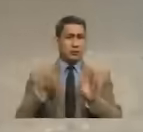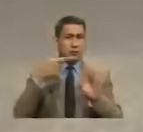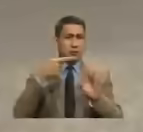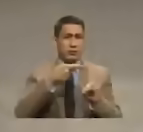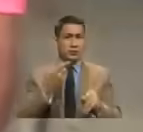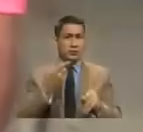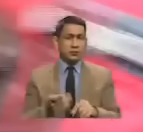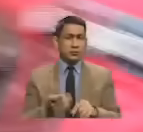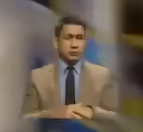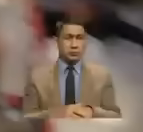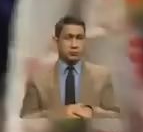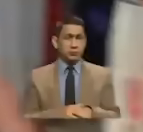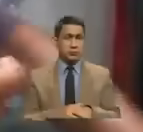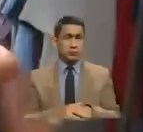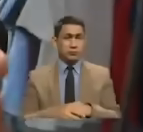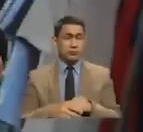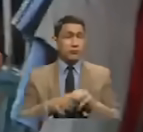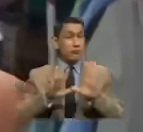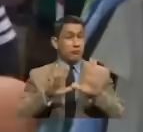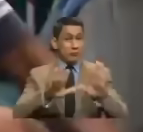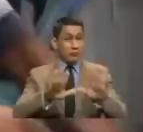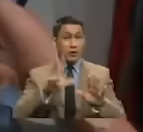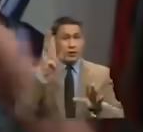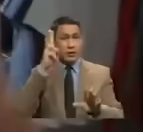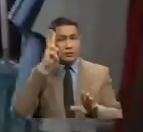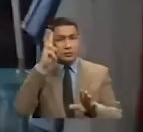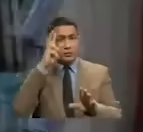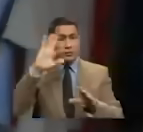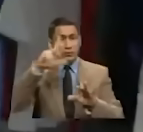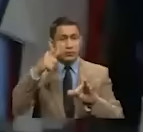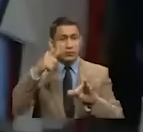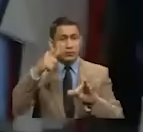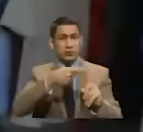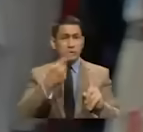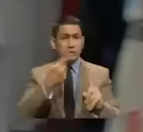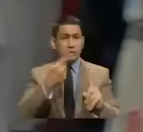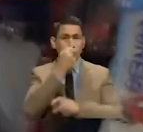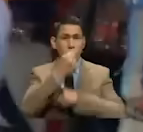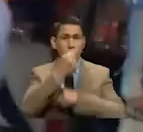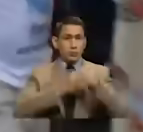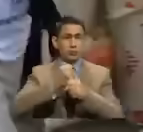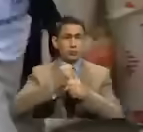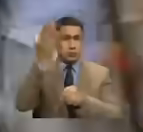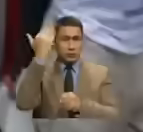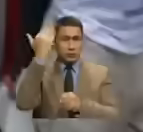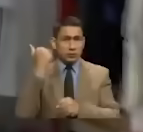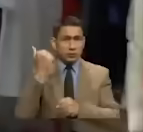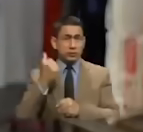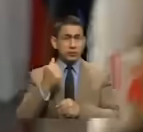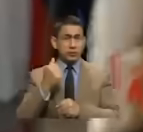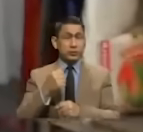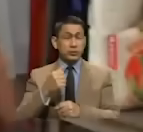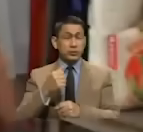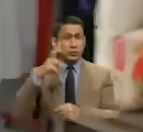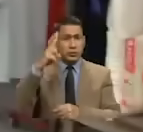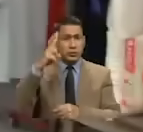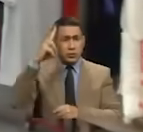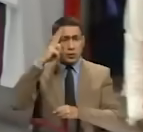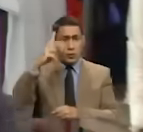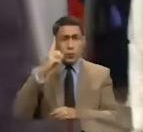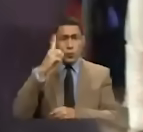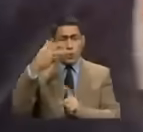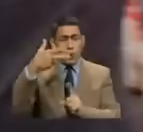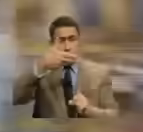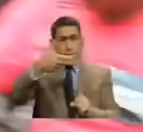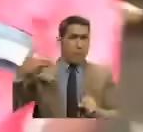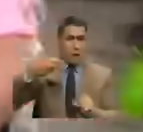Desgraciadamente fue una víctima del mundo de Lampa. ¿Qué? Hace un año. ¿Qué le sucedió? Le pegaron un solo tiro